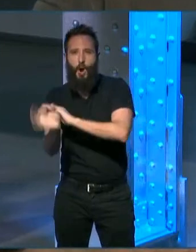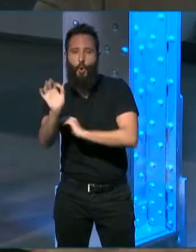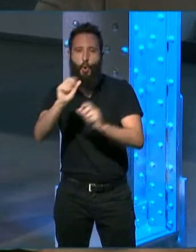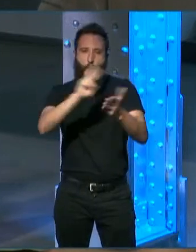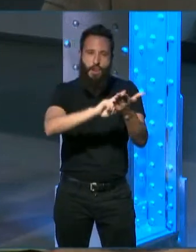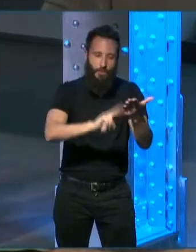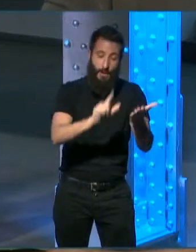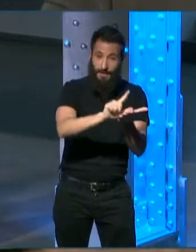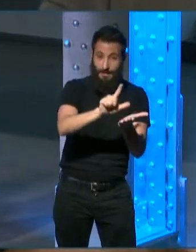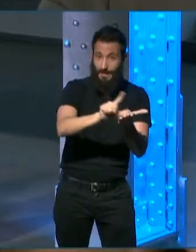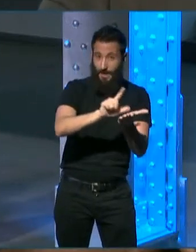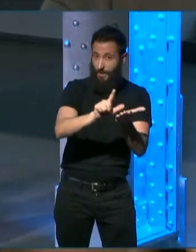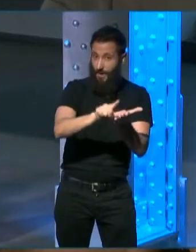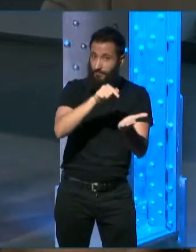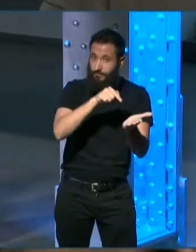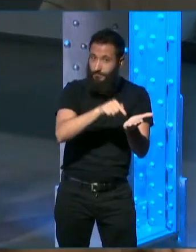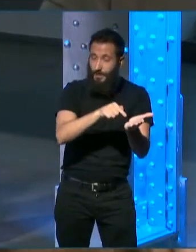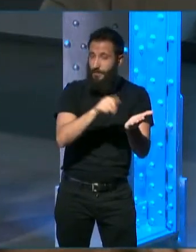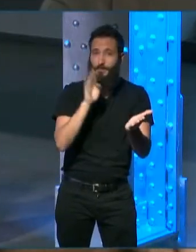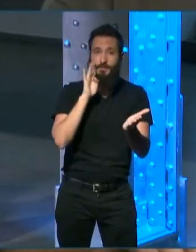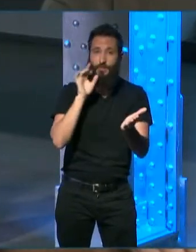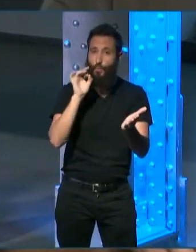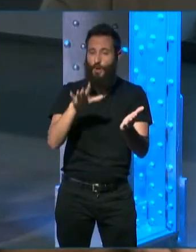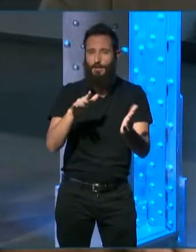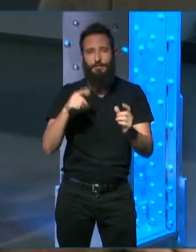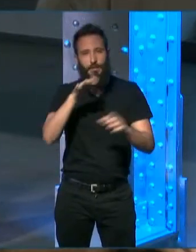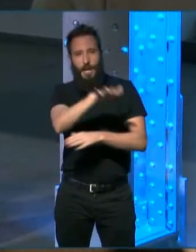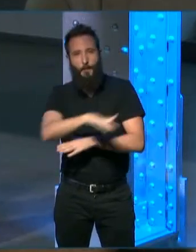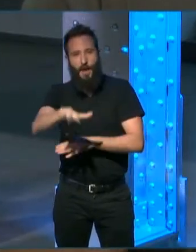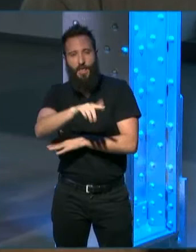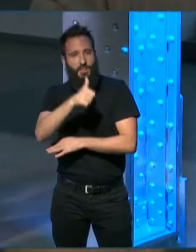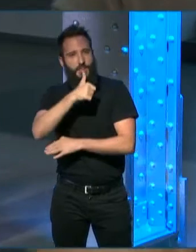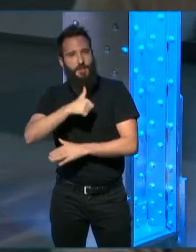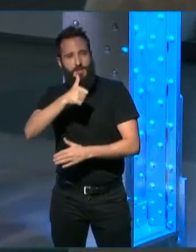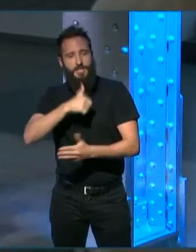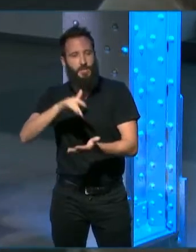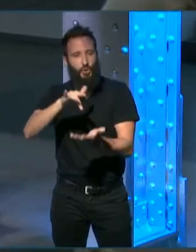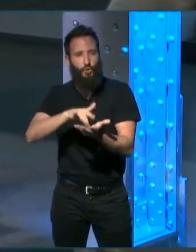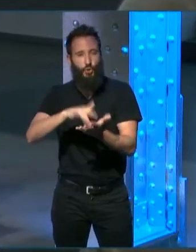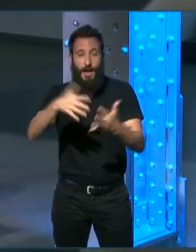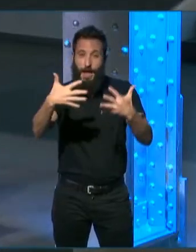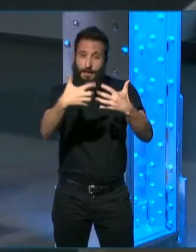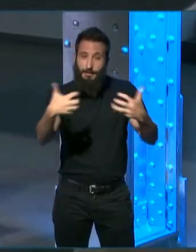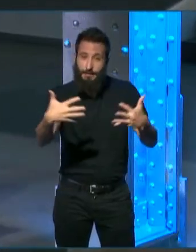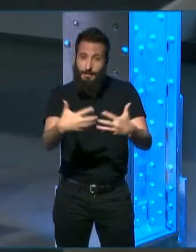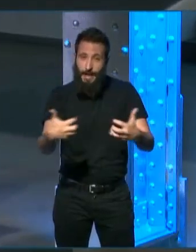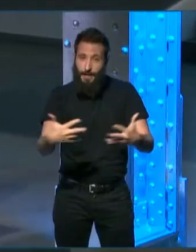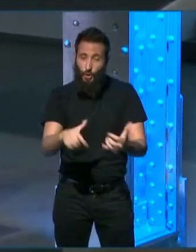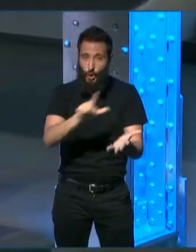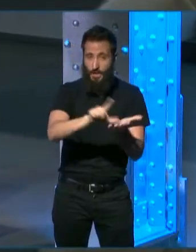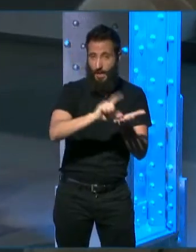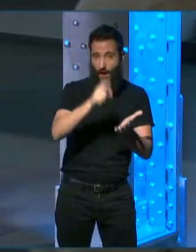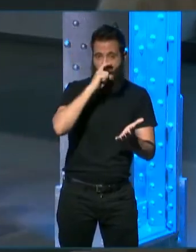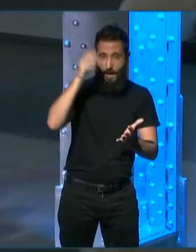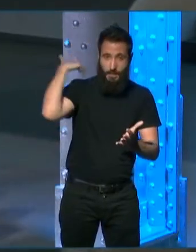que, como decía antes, es un espacio de resistencia en la medida en la que yo creo que los textos literarios tradicionales, por llamarlos de algún